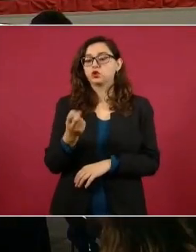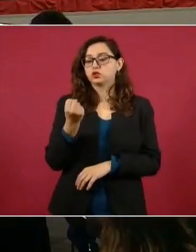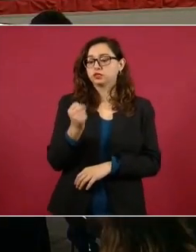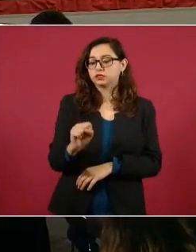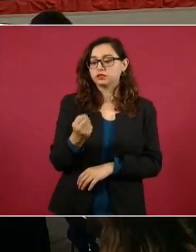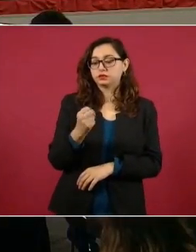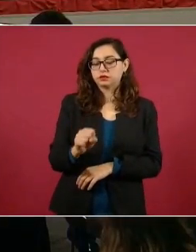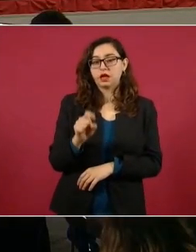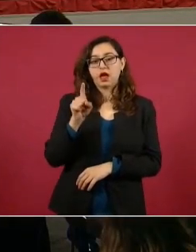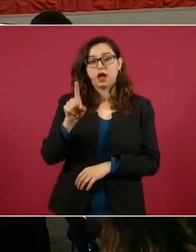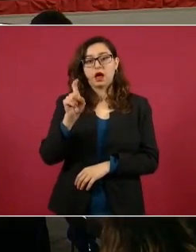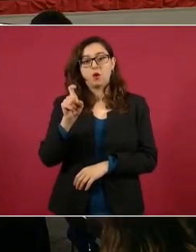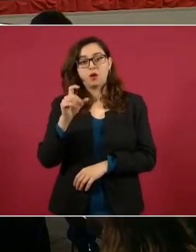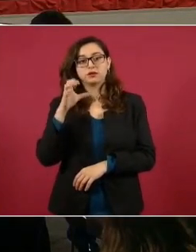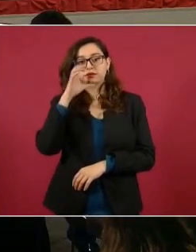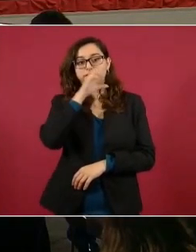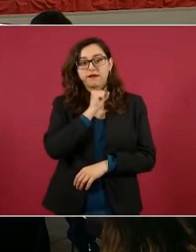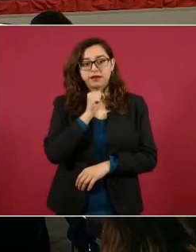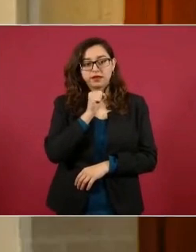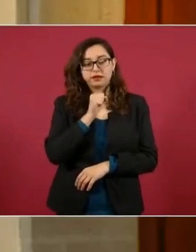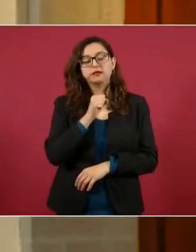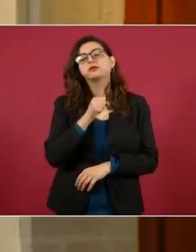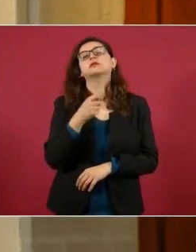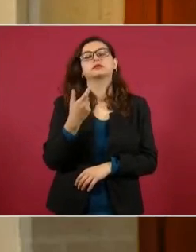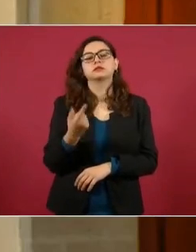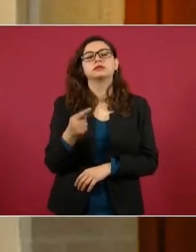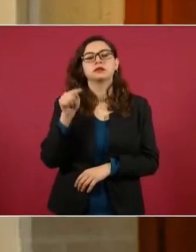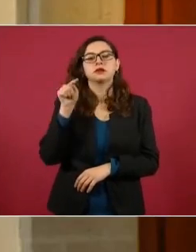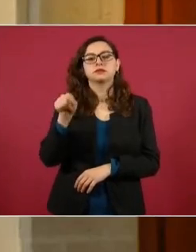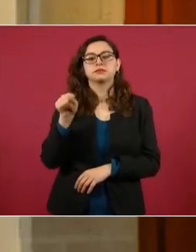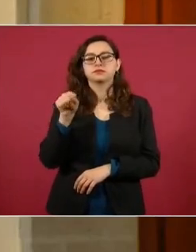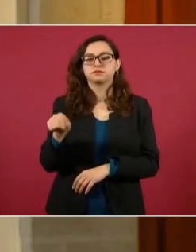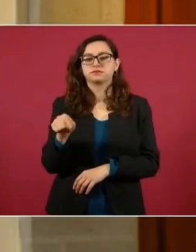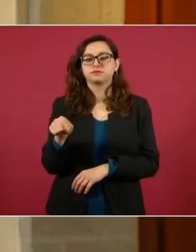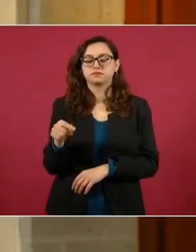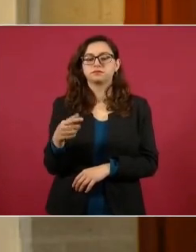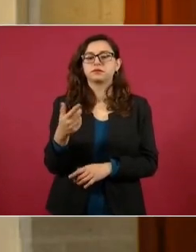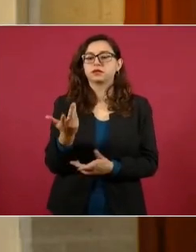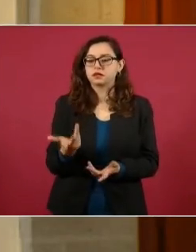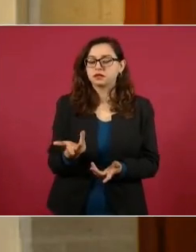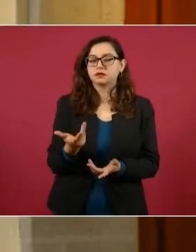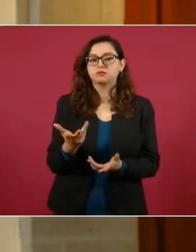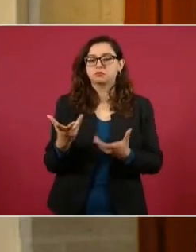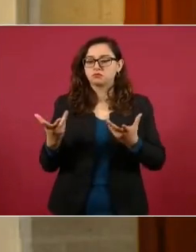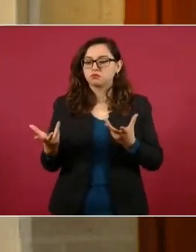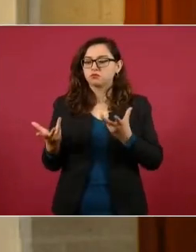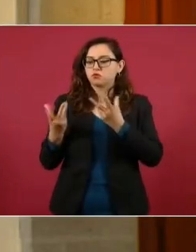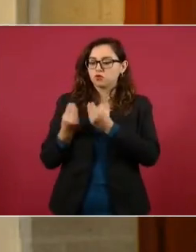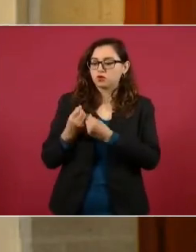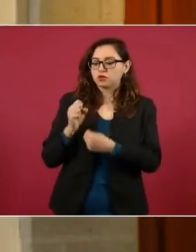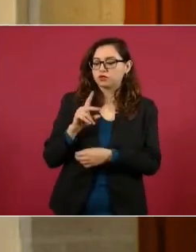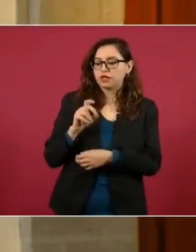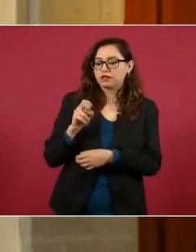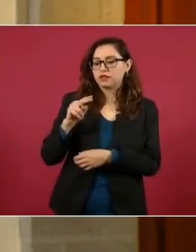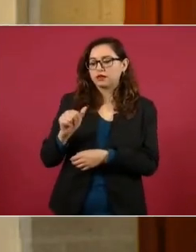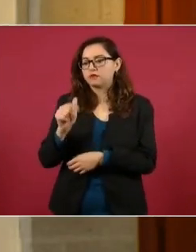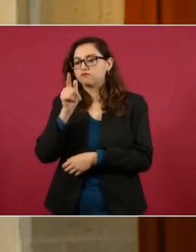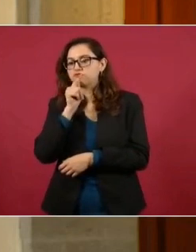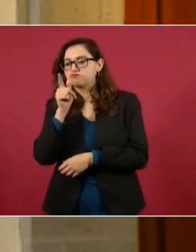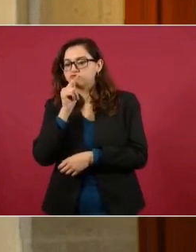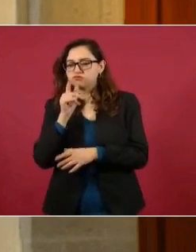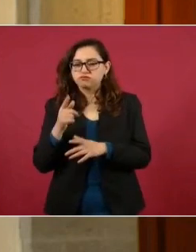sede en la guardia nacional y fiscalía general del estado hacen la detención de un operador logístico de los